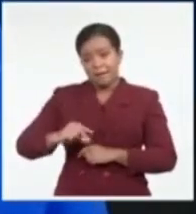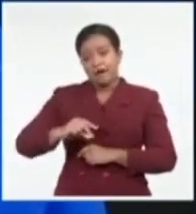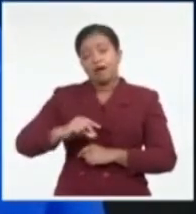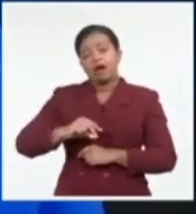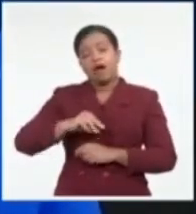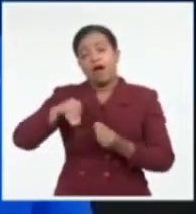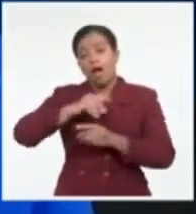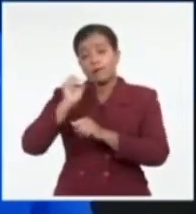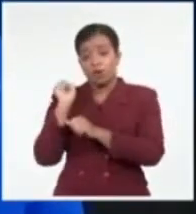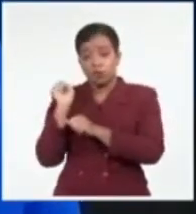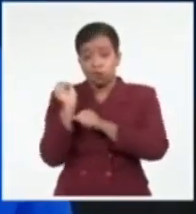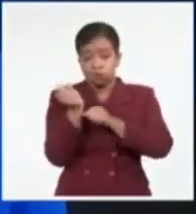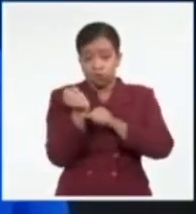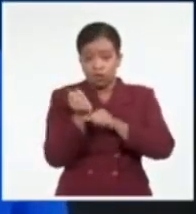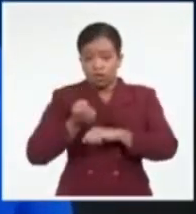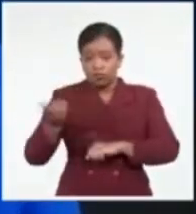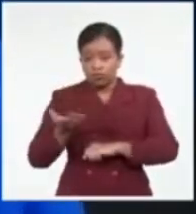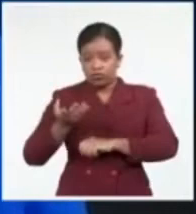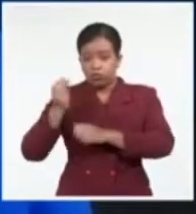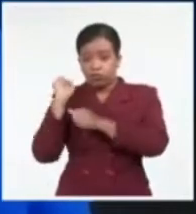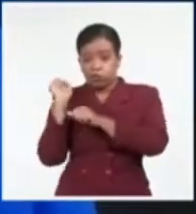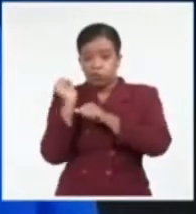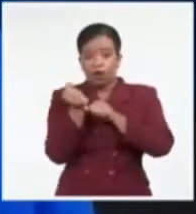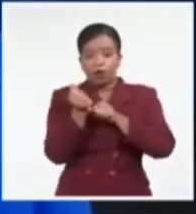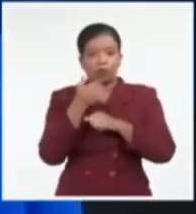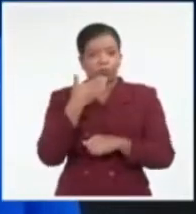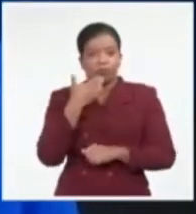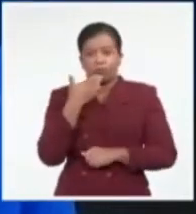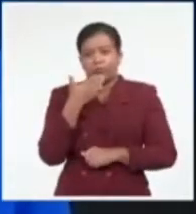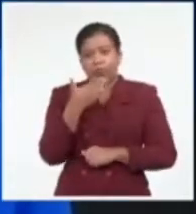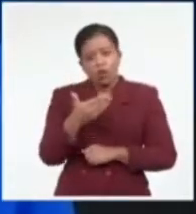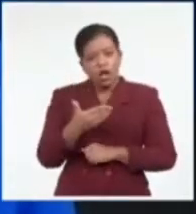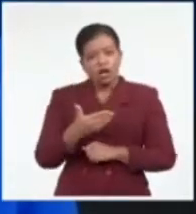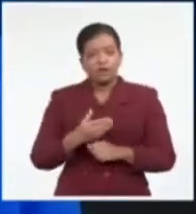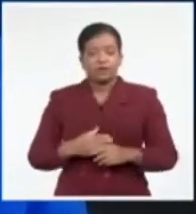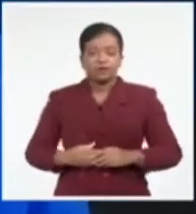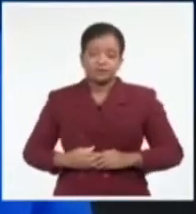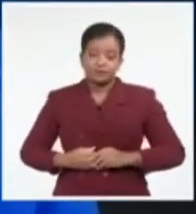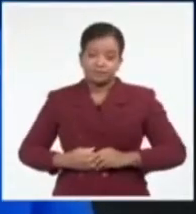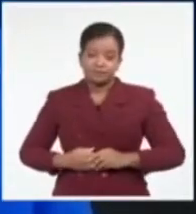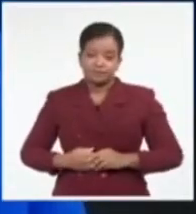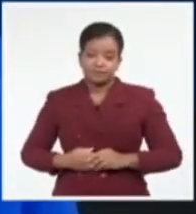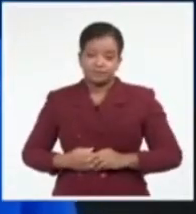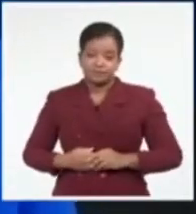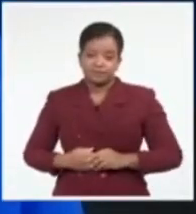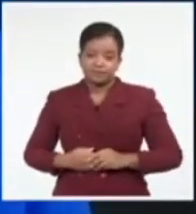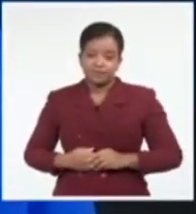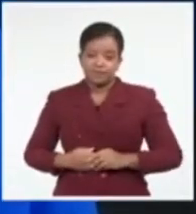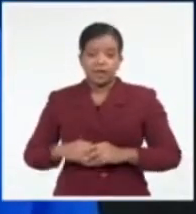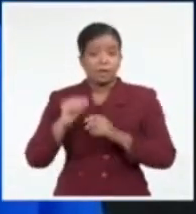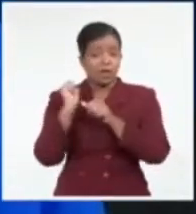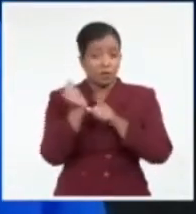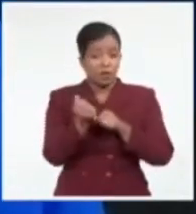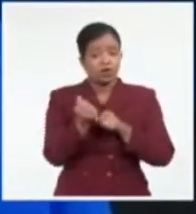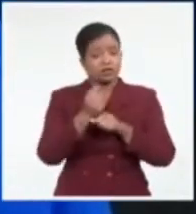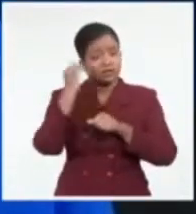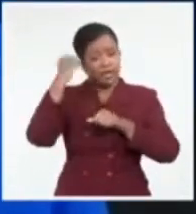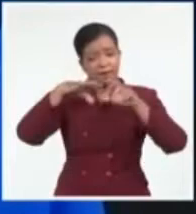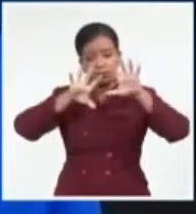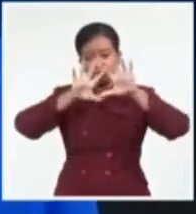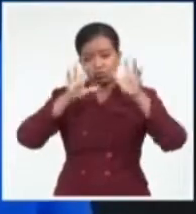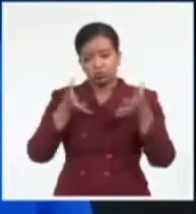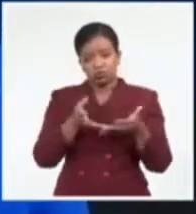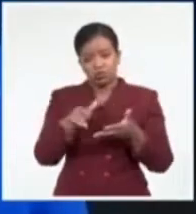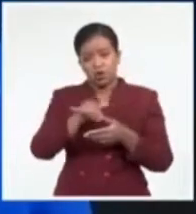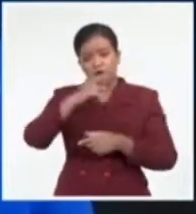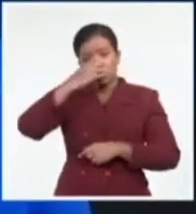es un lanzamiento que es muy bueno, un lanzamiento que domina en todos los béisbol del mundo, y sí,